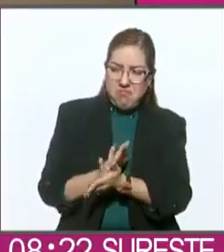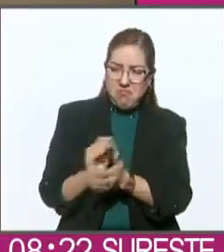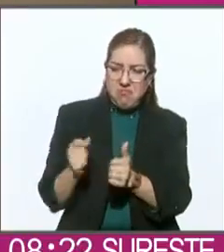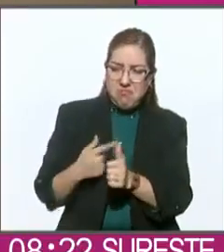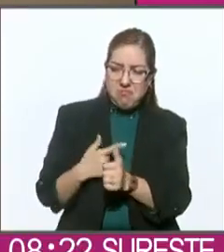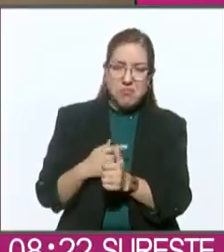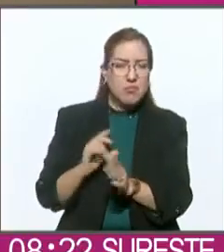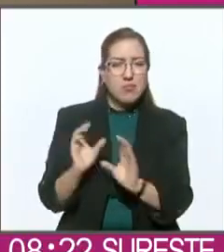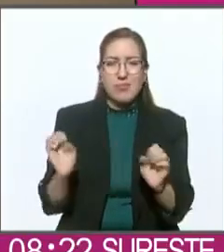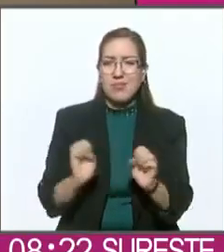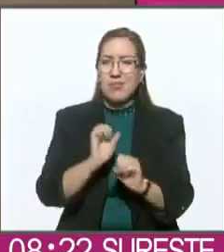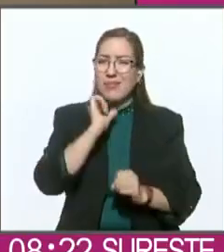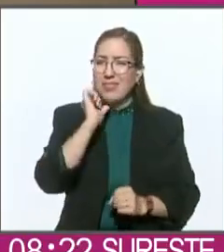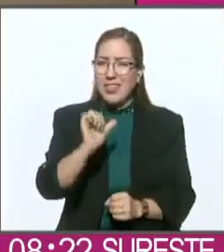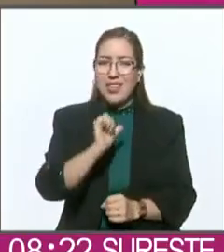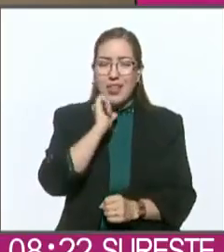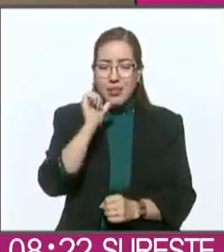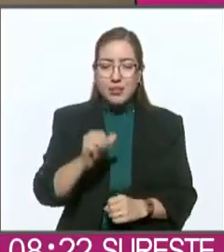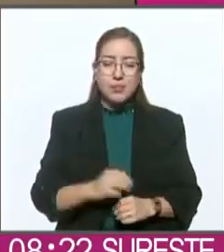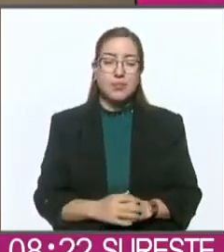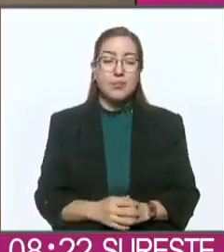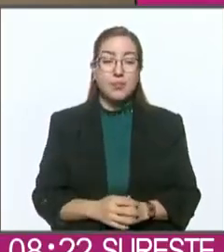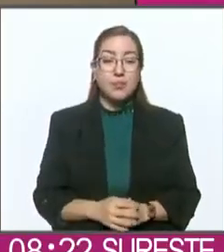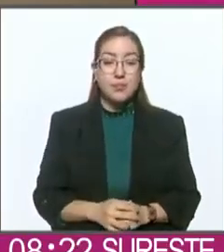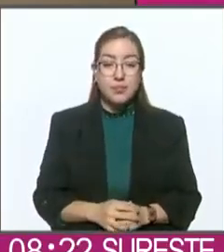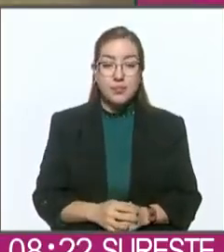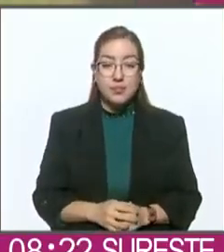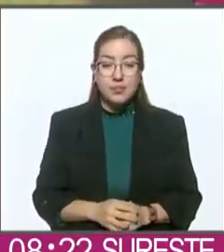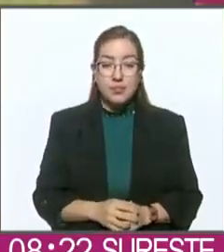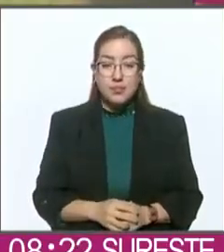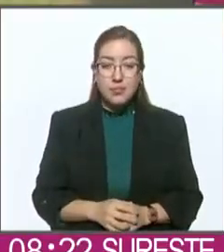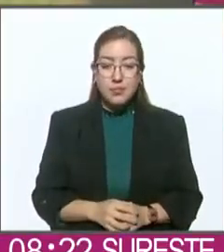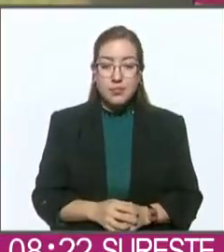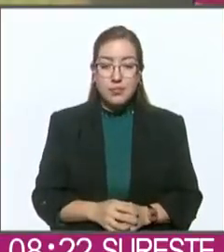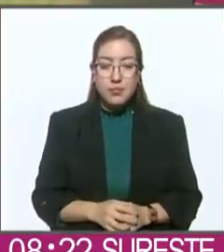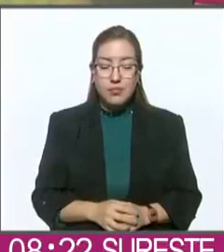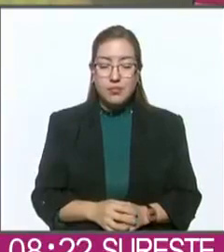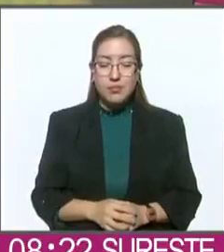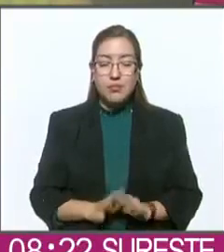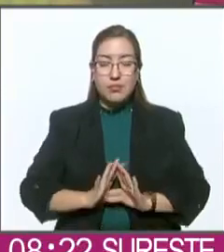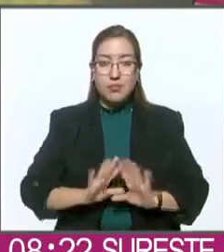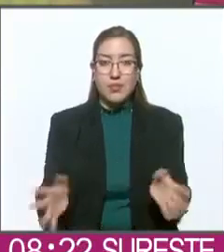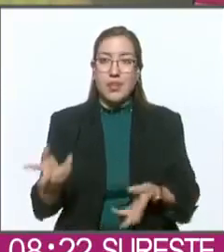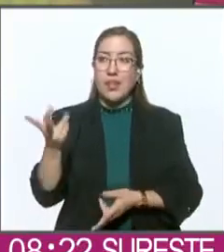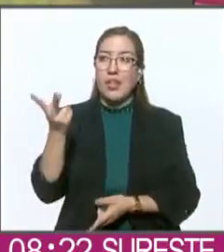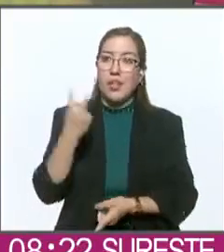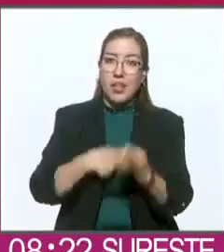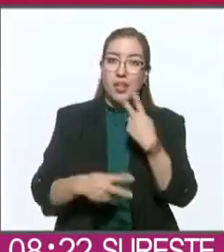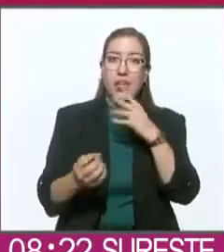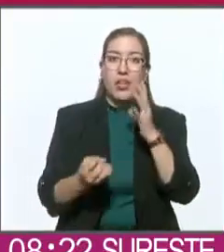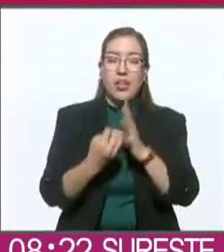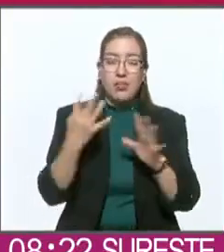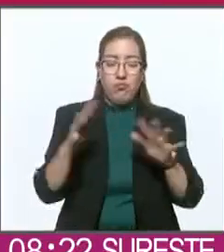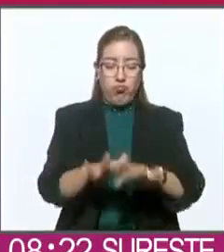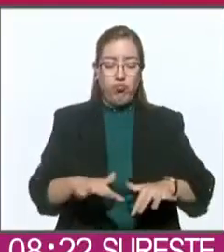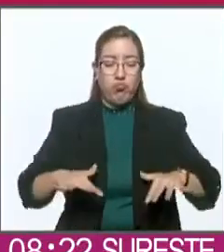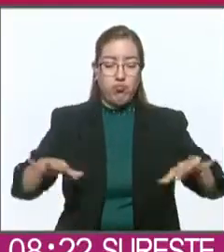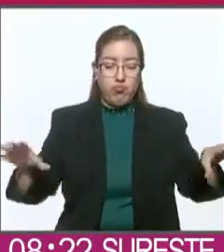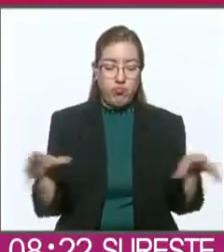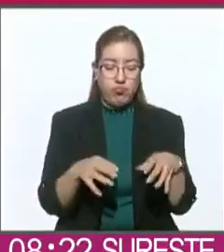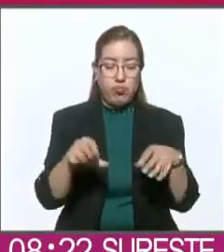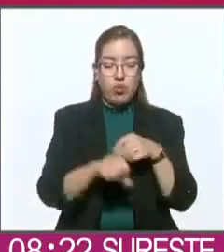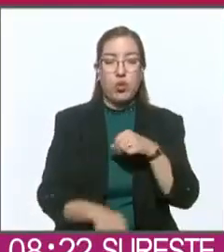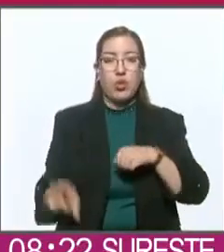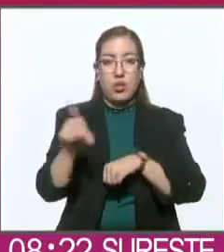el Senado de la República. Viene de entrada, pues, lo que es ya la instalación de Congreso General el día de hoy